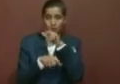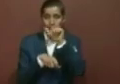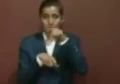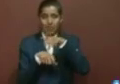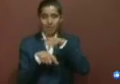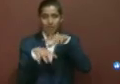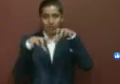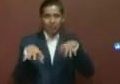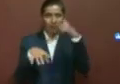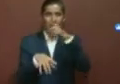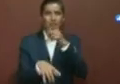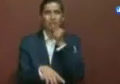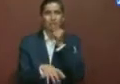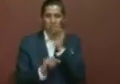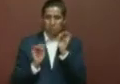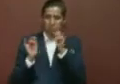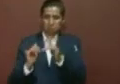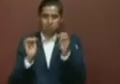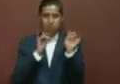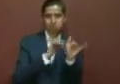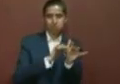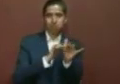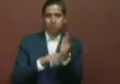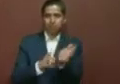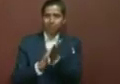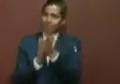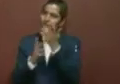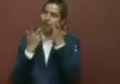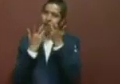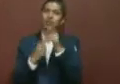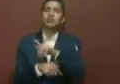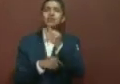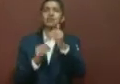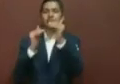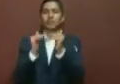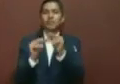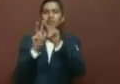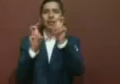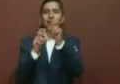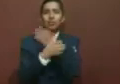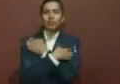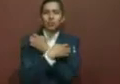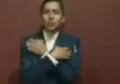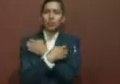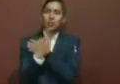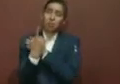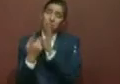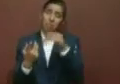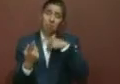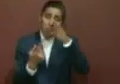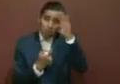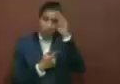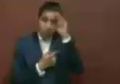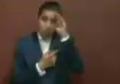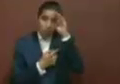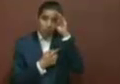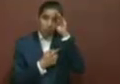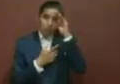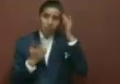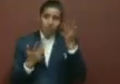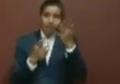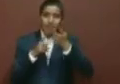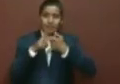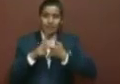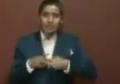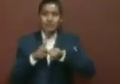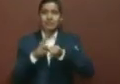Piedad. En materia educativa, yo creo que vamos a